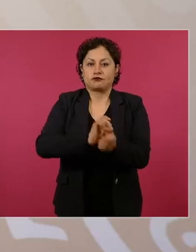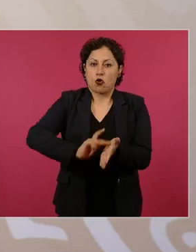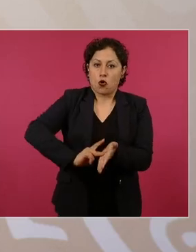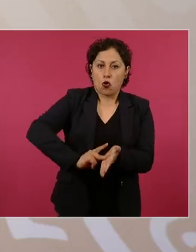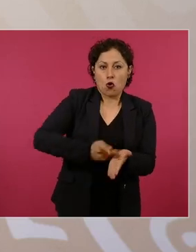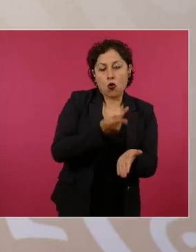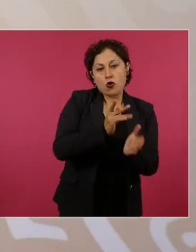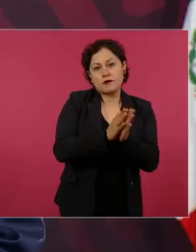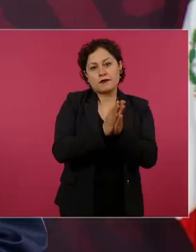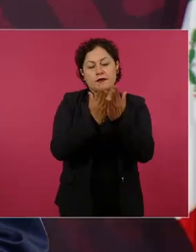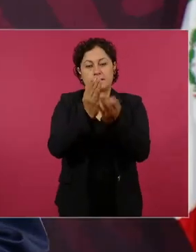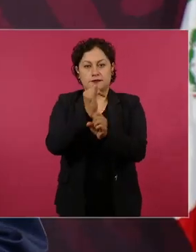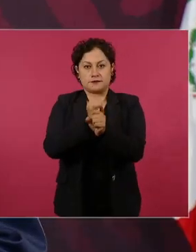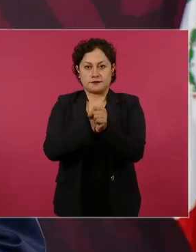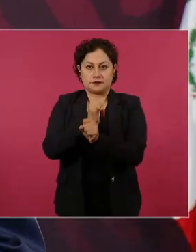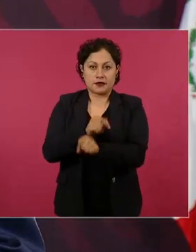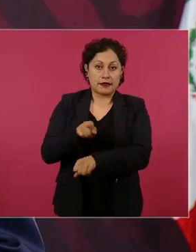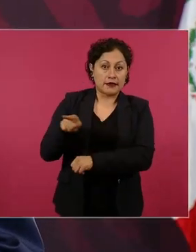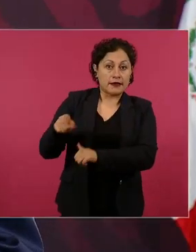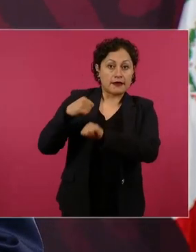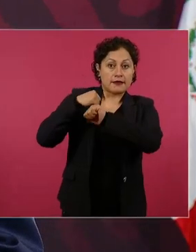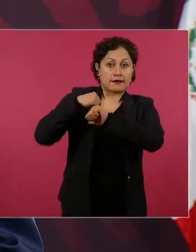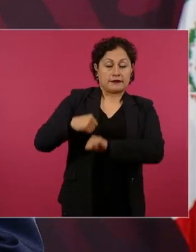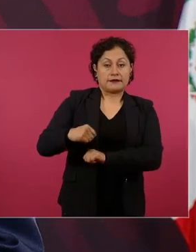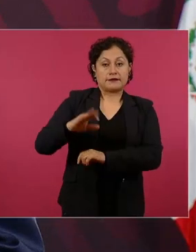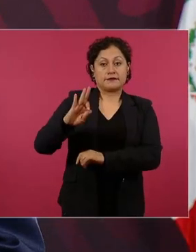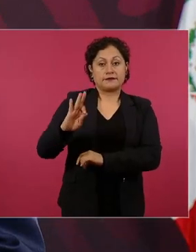y la fiscalía,